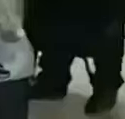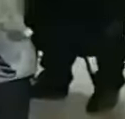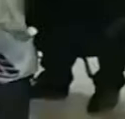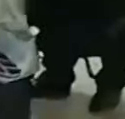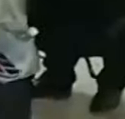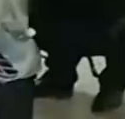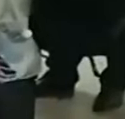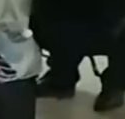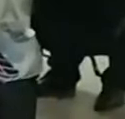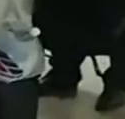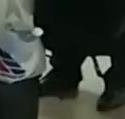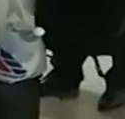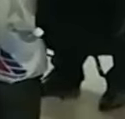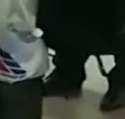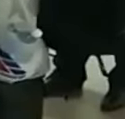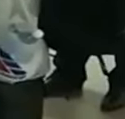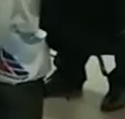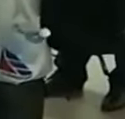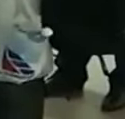¿Pero qué